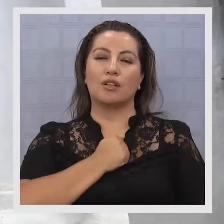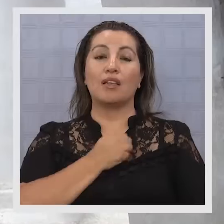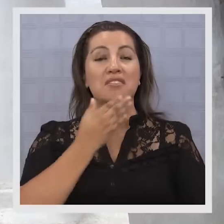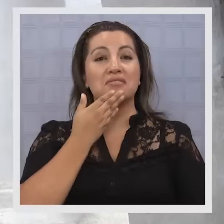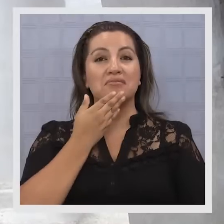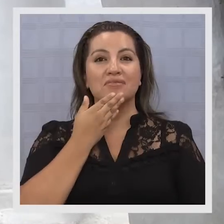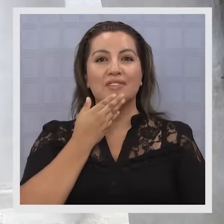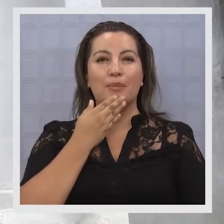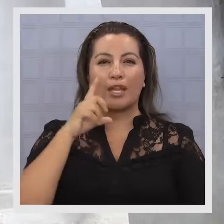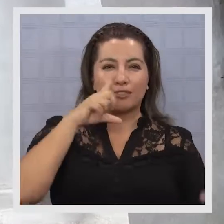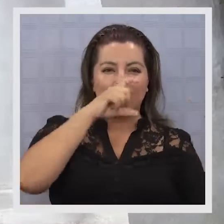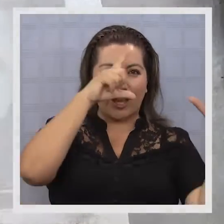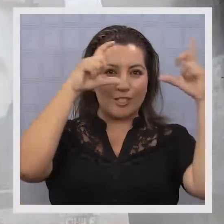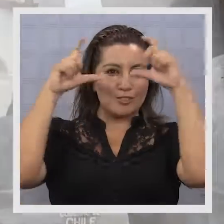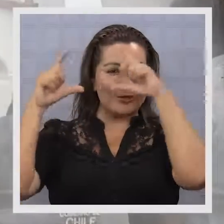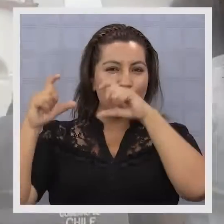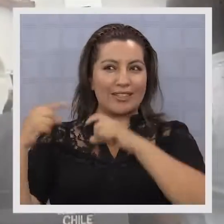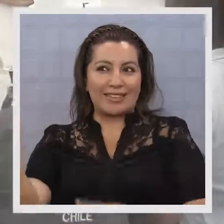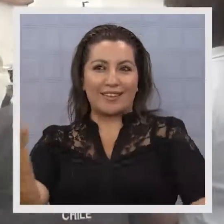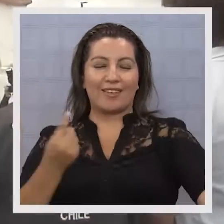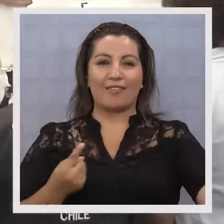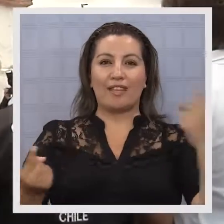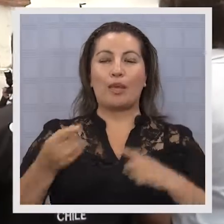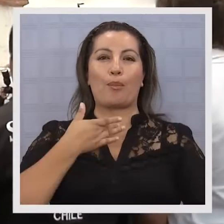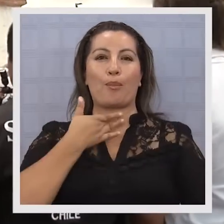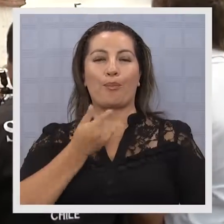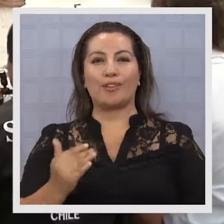será también un atractivo turístico de la comuna por su